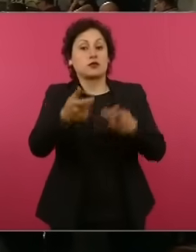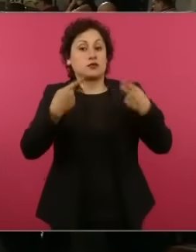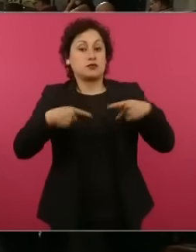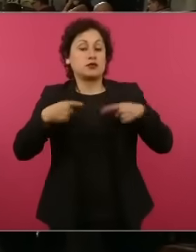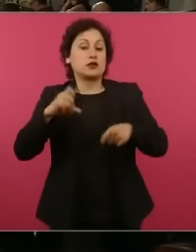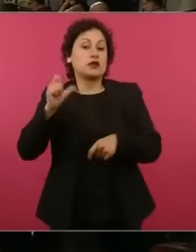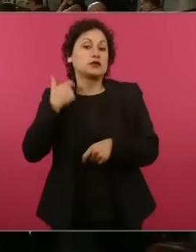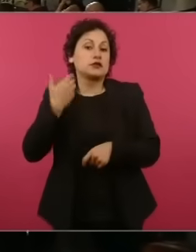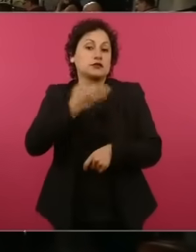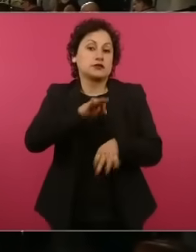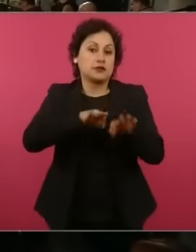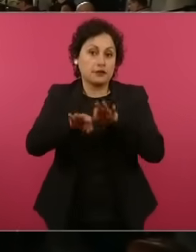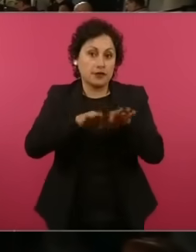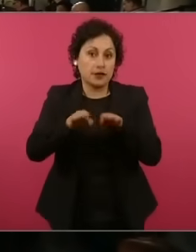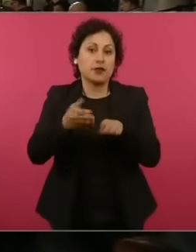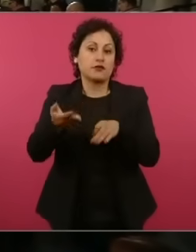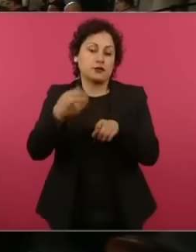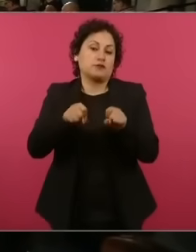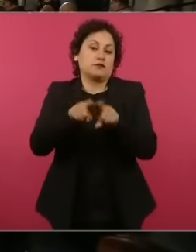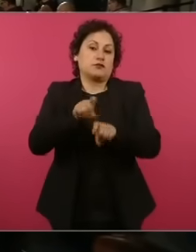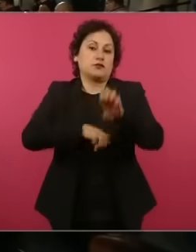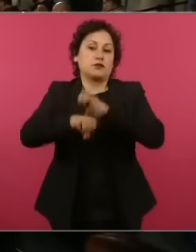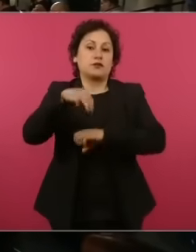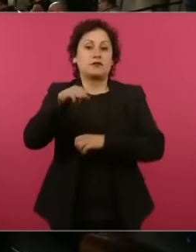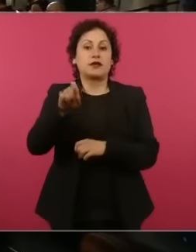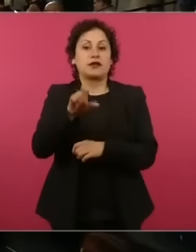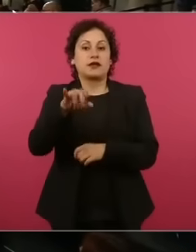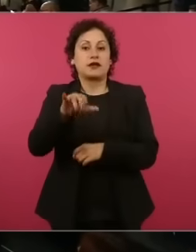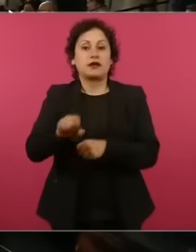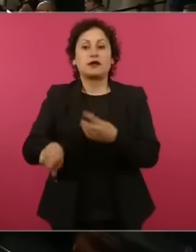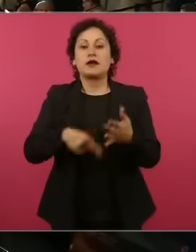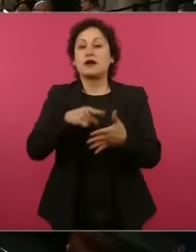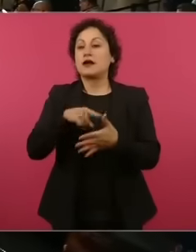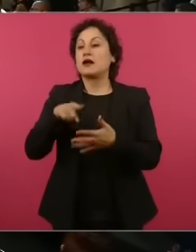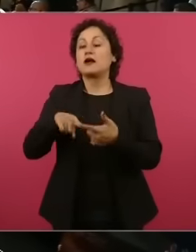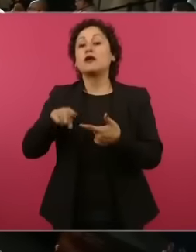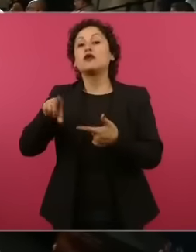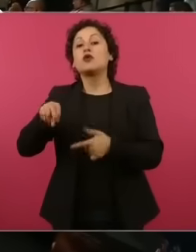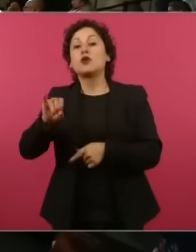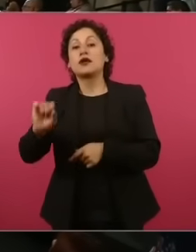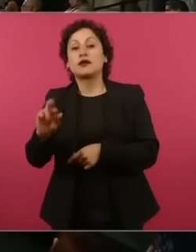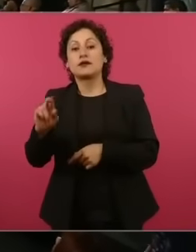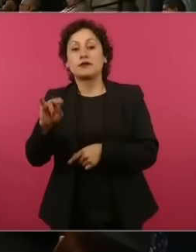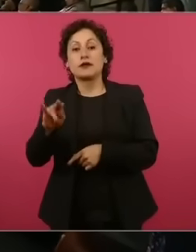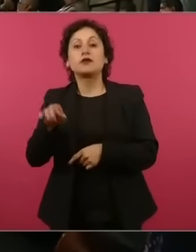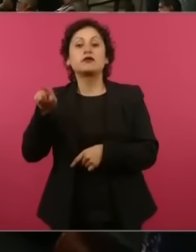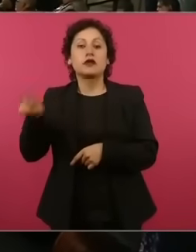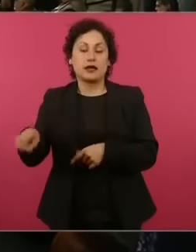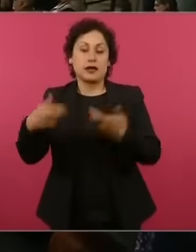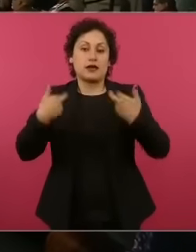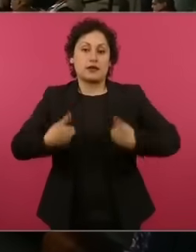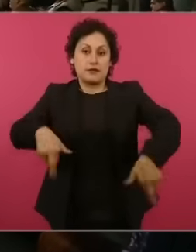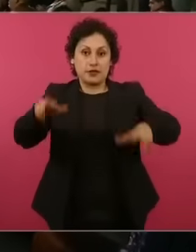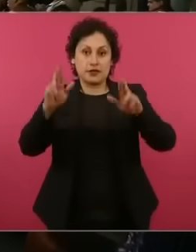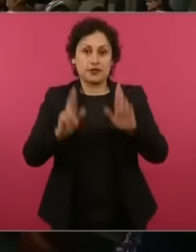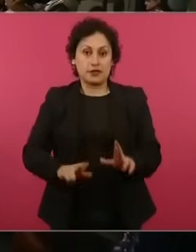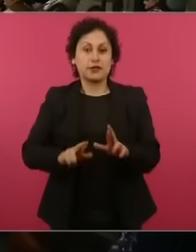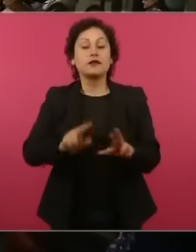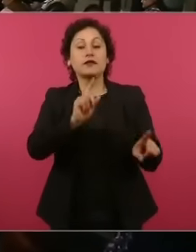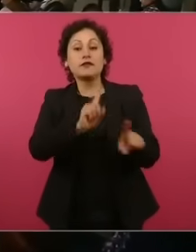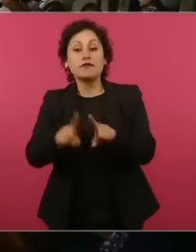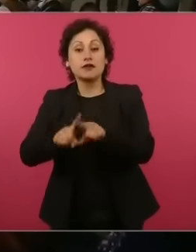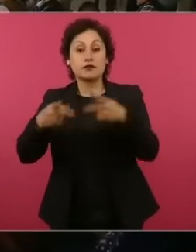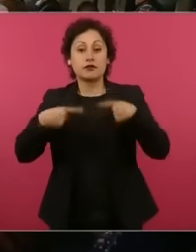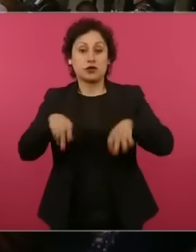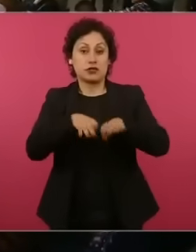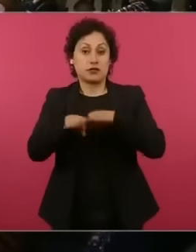Mexicana. Está Sinue Viveros, representante de la Asociación Sindical de Sobrecargos de Aviación de México,